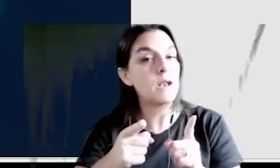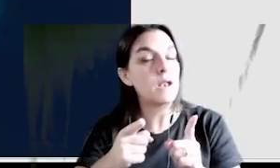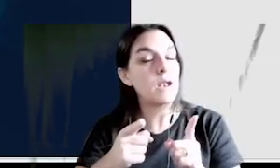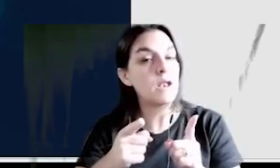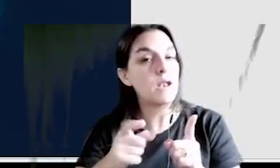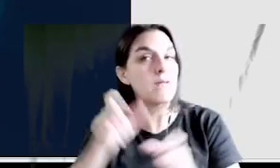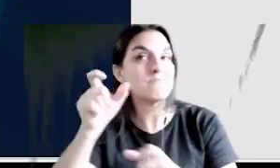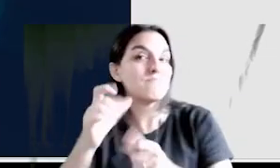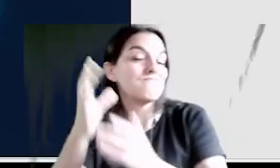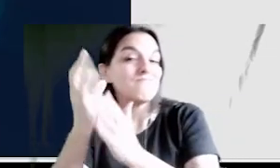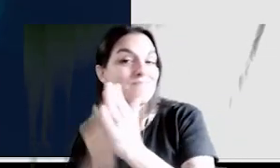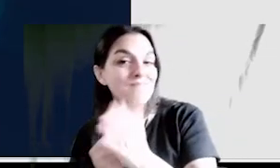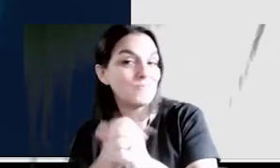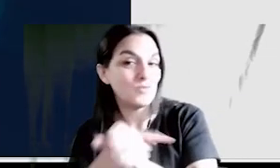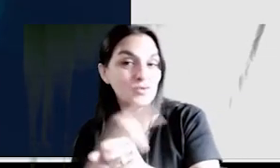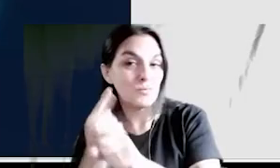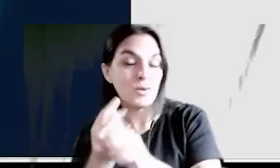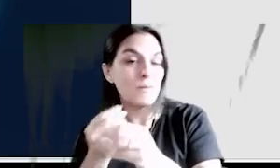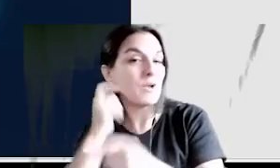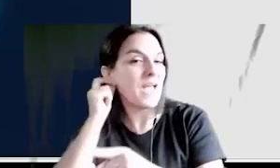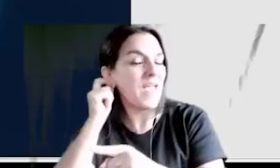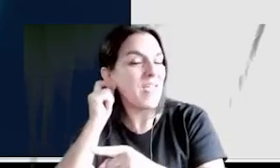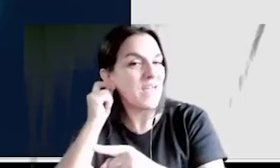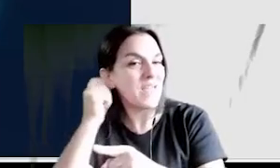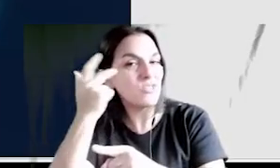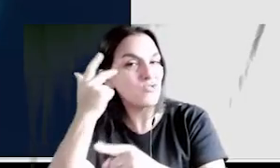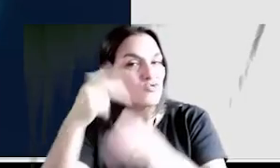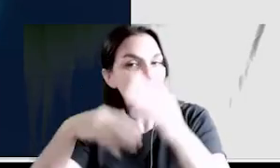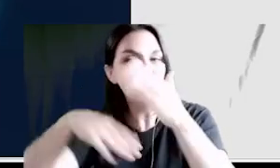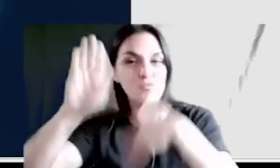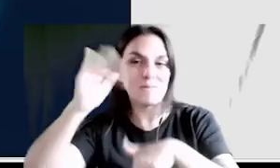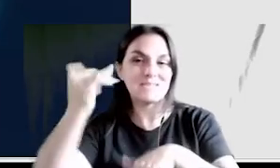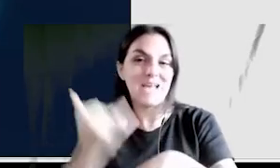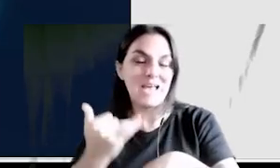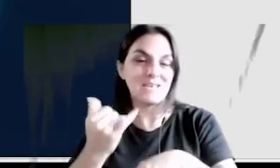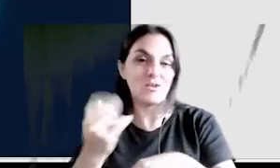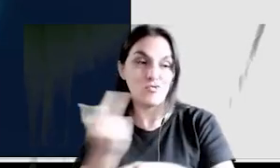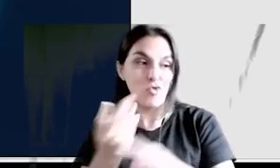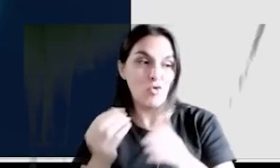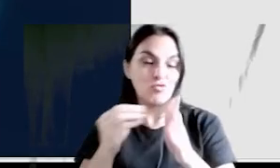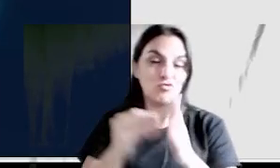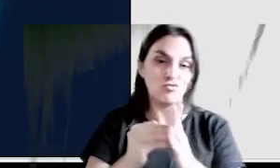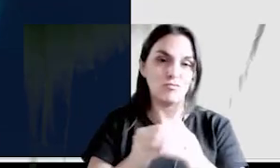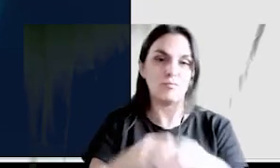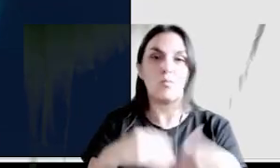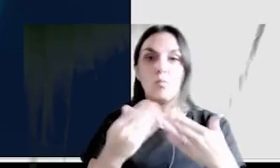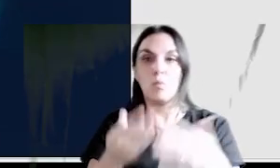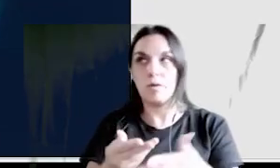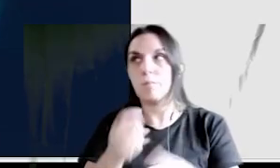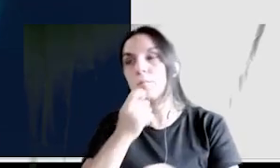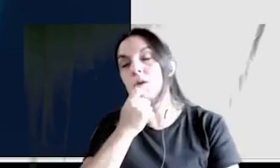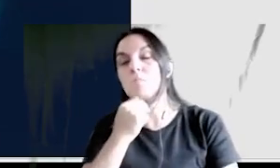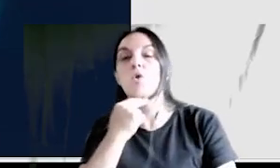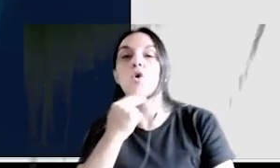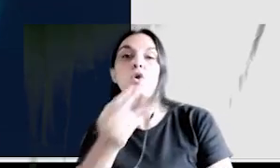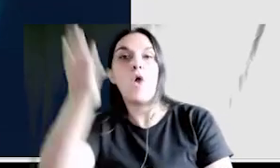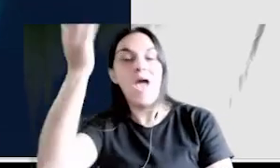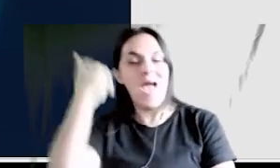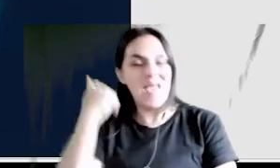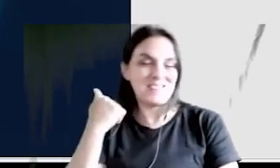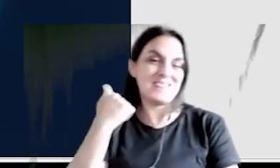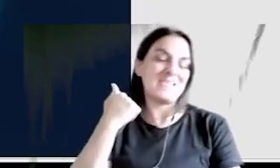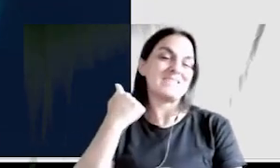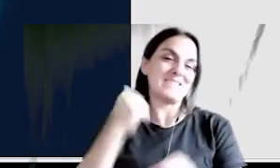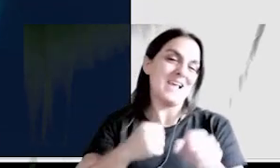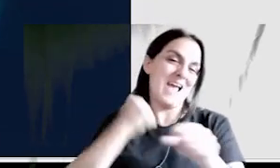son deducibles porque superaron la edad. Acá el legislador dice, aquellos hijos que antes eran cargas de familia, porque hasta